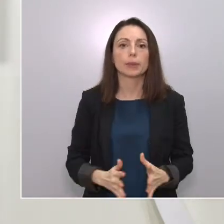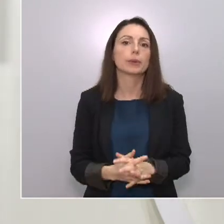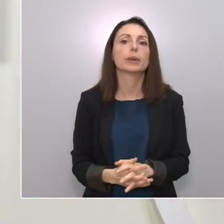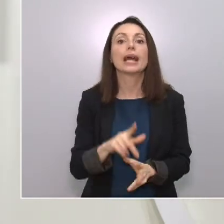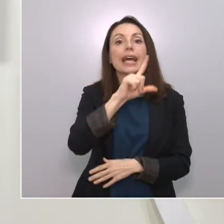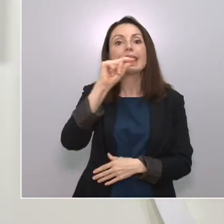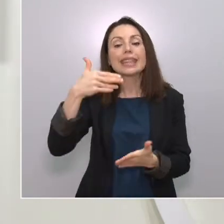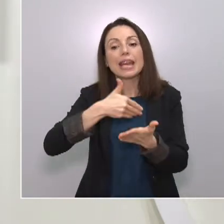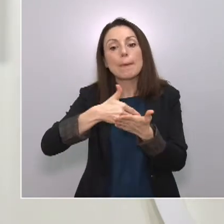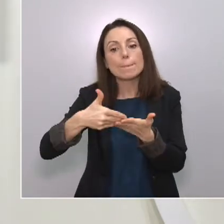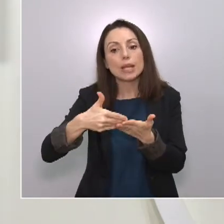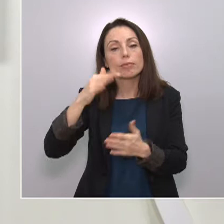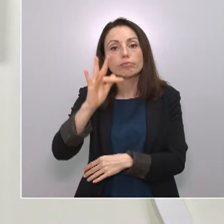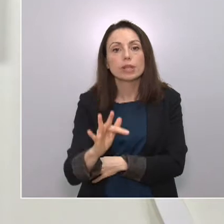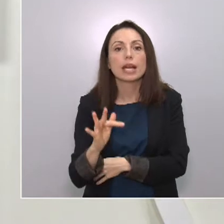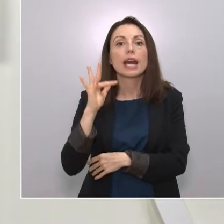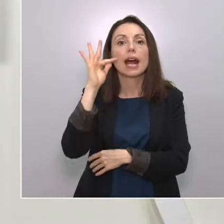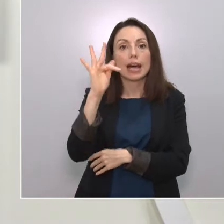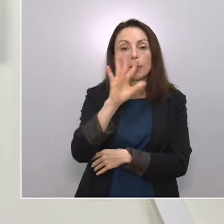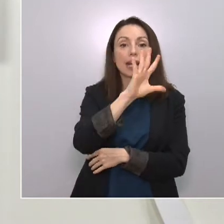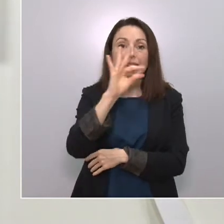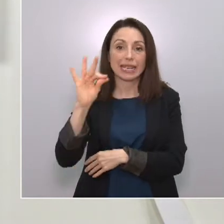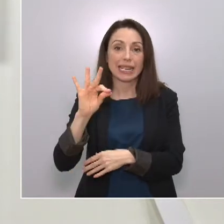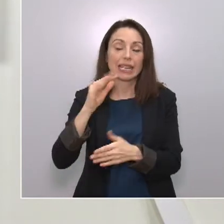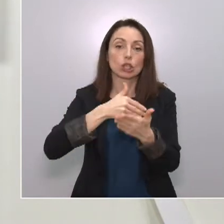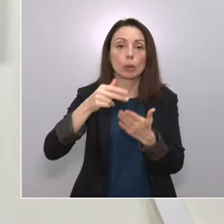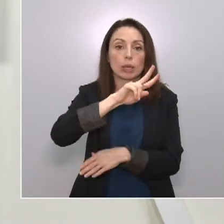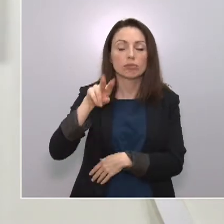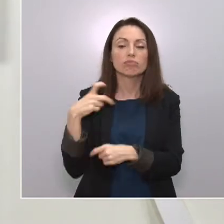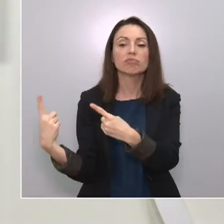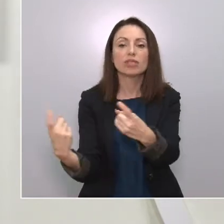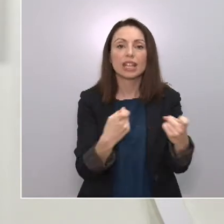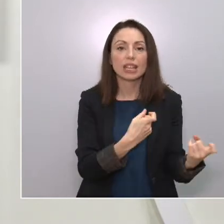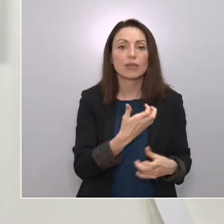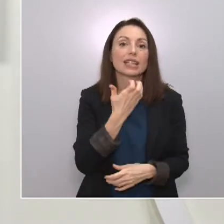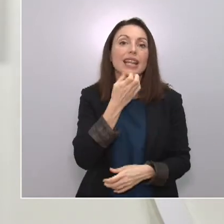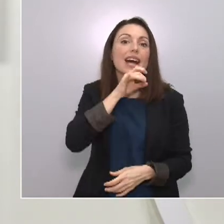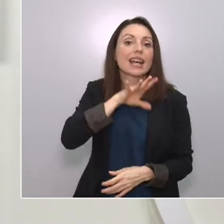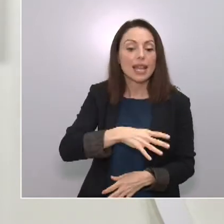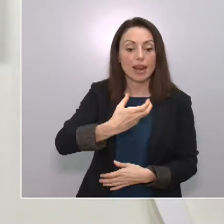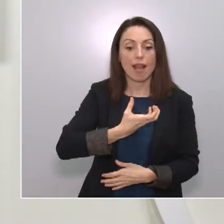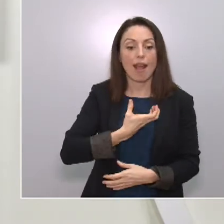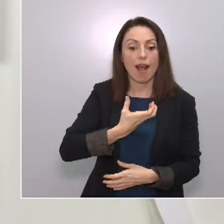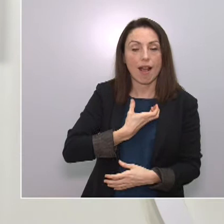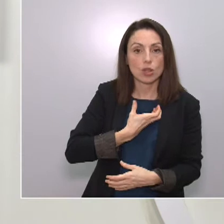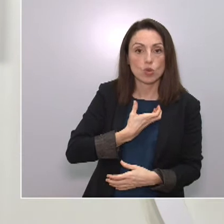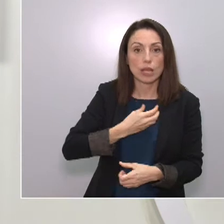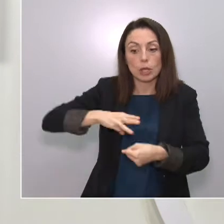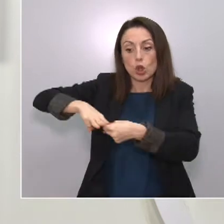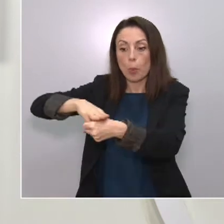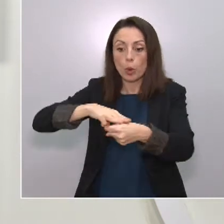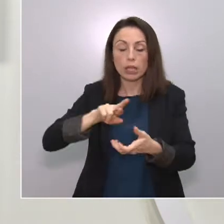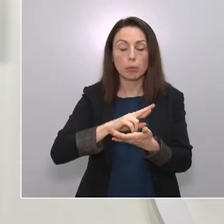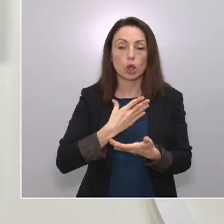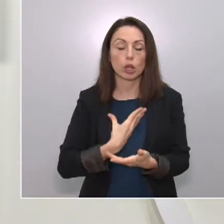100 millones, además de esos 500 millones de euros, que necesitan los ayuntamientos, que necesitan los municipios de la región de